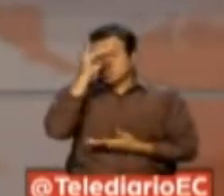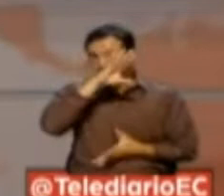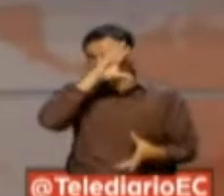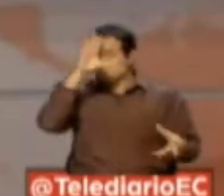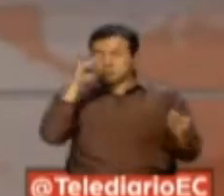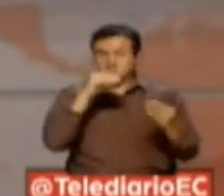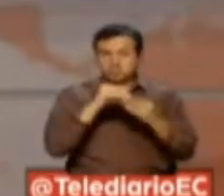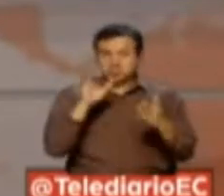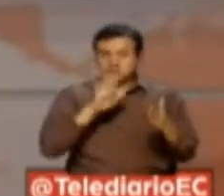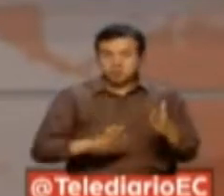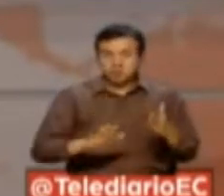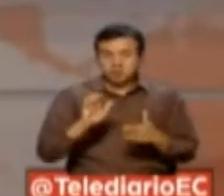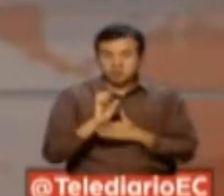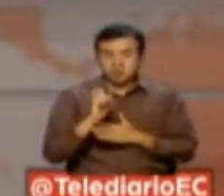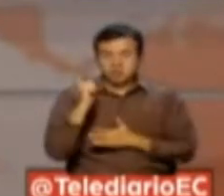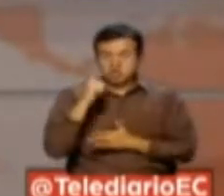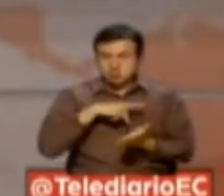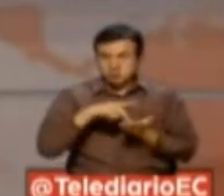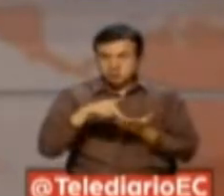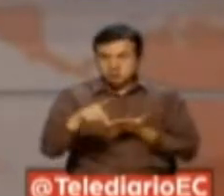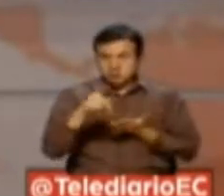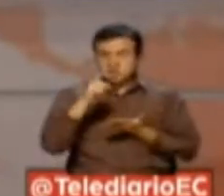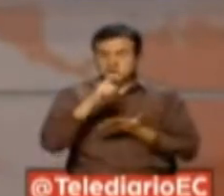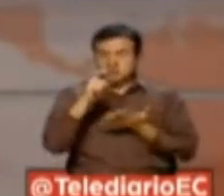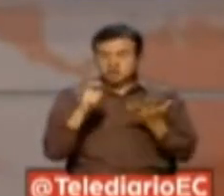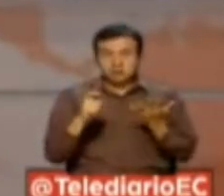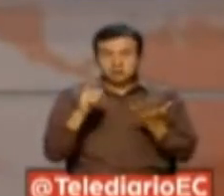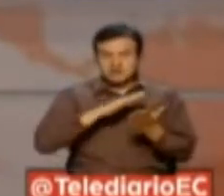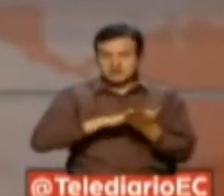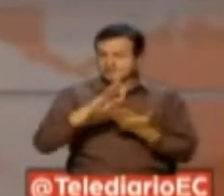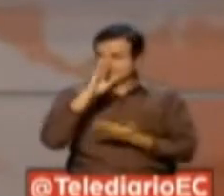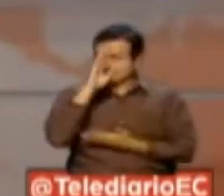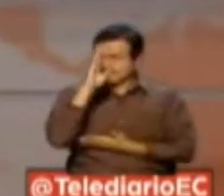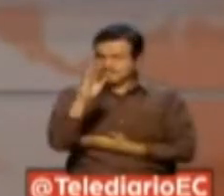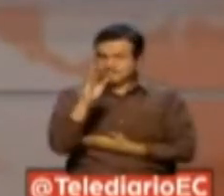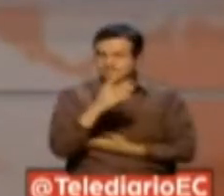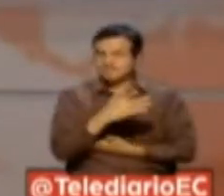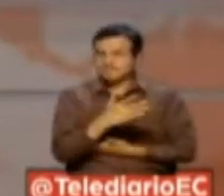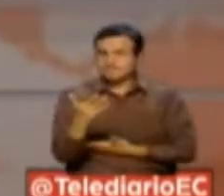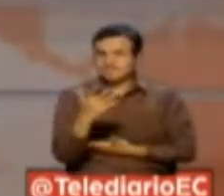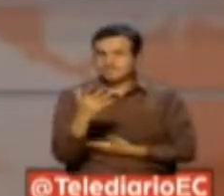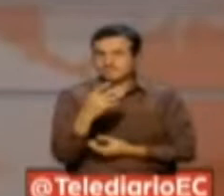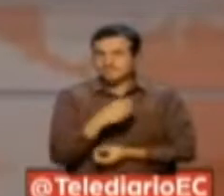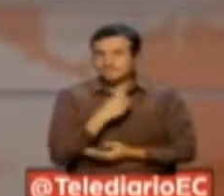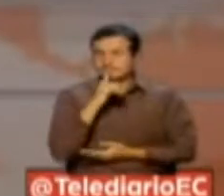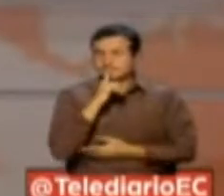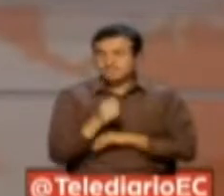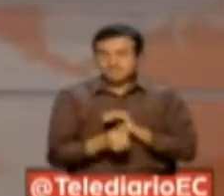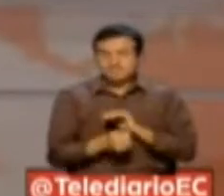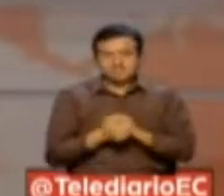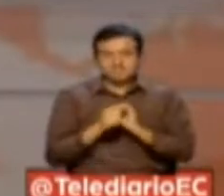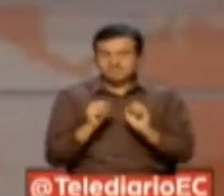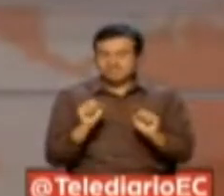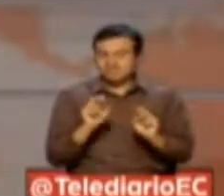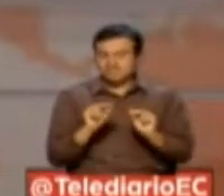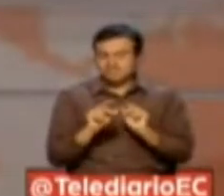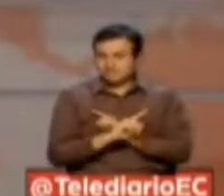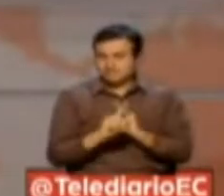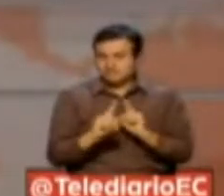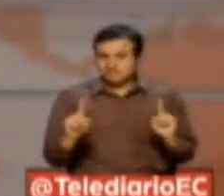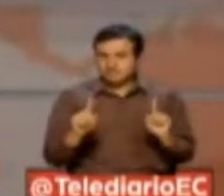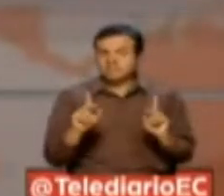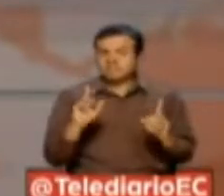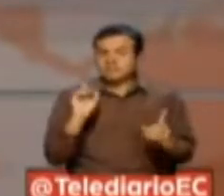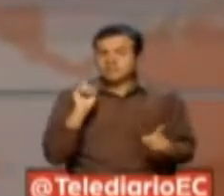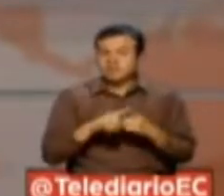que todos los ecuatorianos tenemos que pagar tiene que ser transparente y no tiene por qué ser declarado secreta inclusive fue declarada secreta